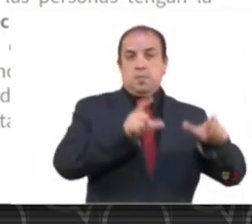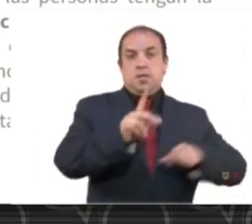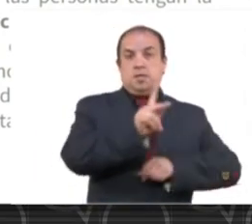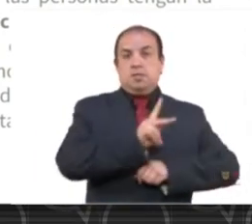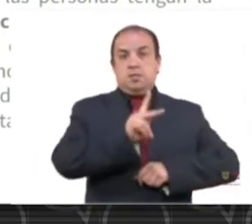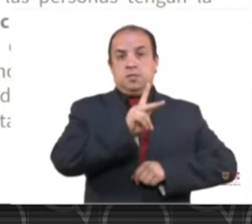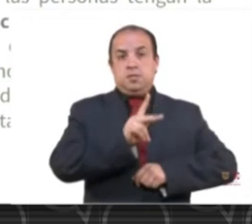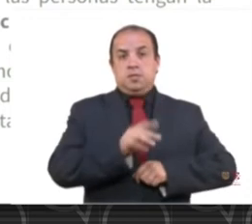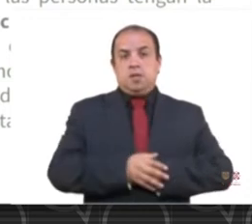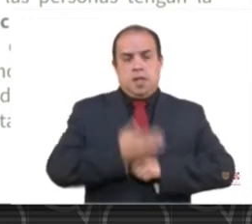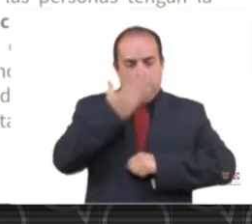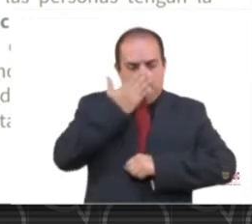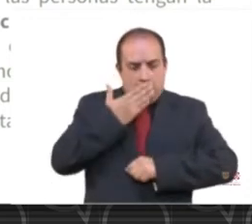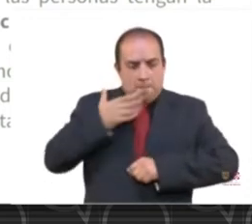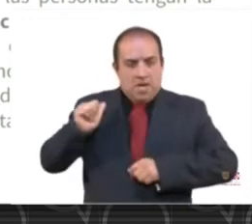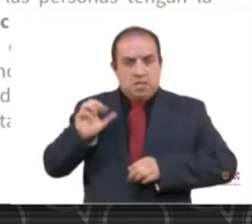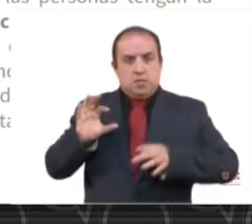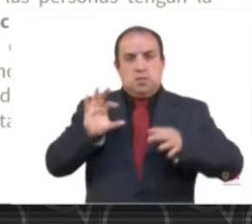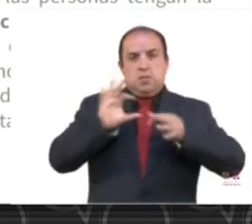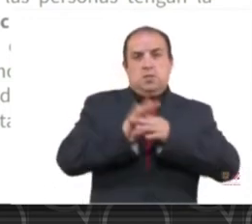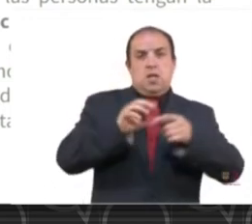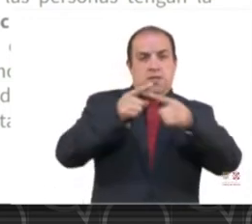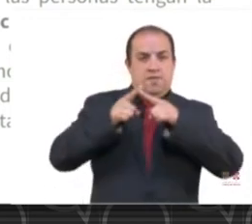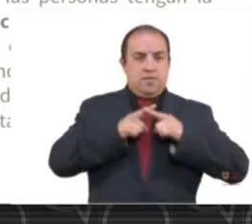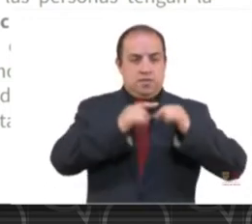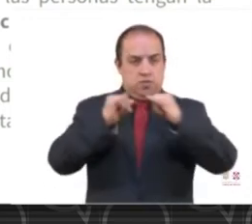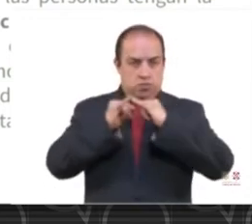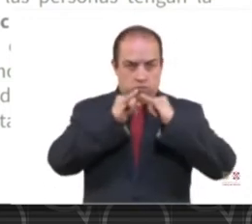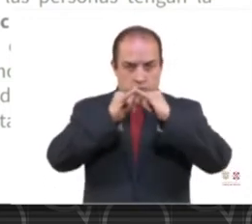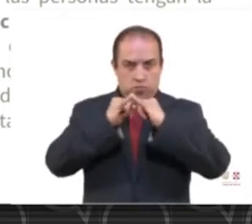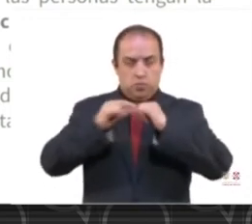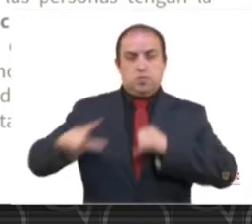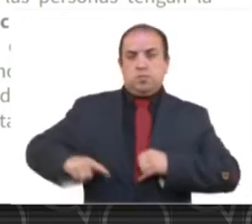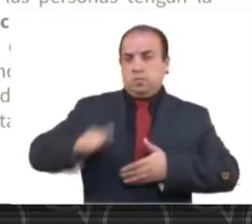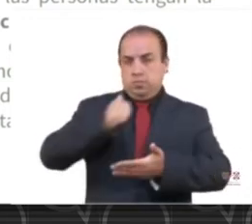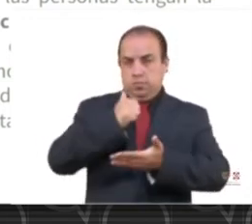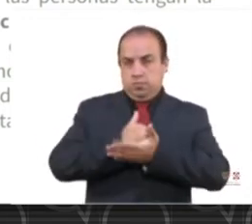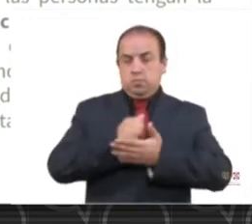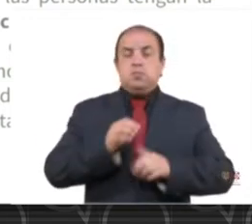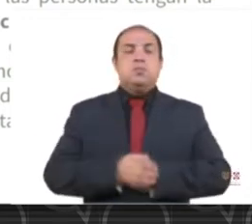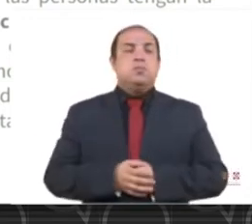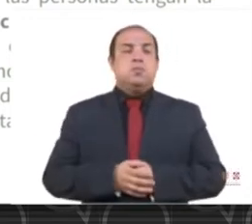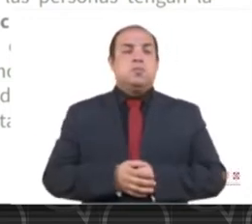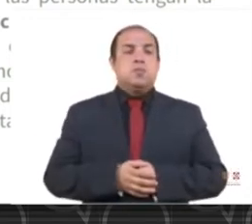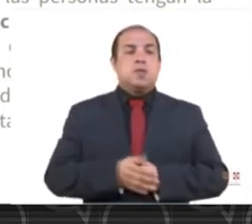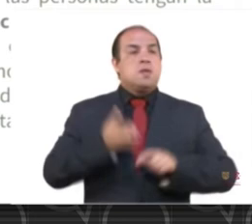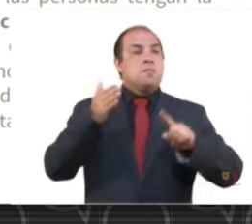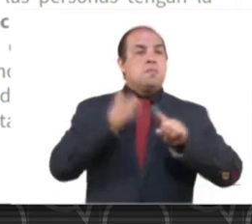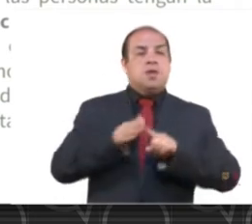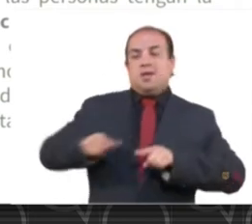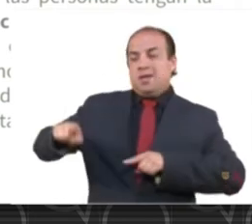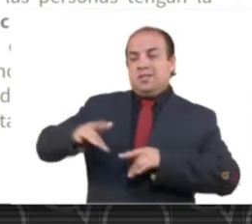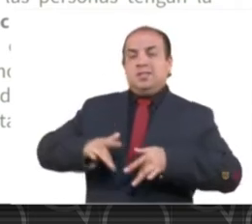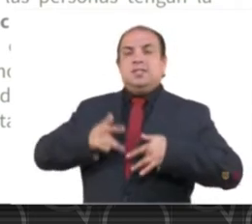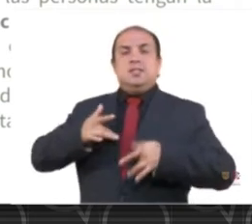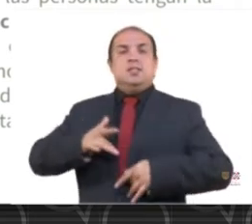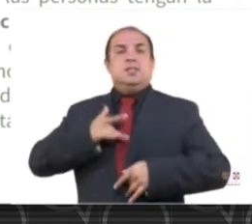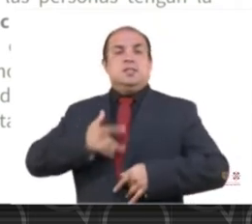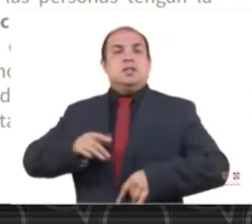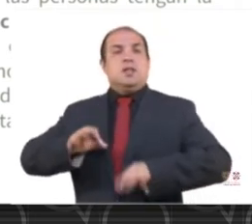sus capacidades con las instituciones de gobierno de la ciudad para garantizar la tranquilidad de los